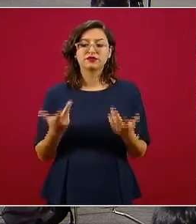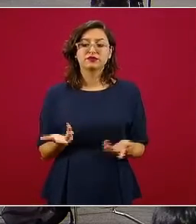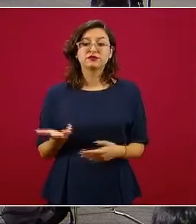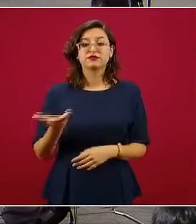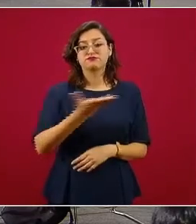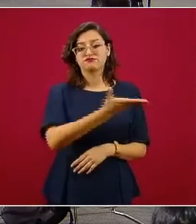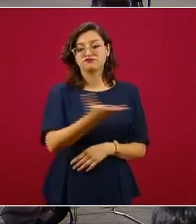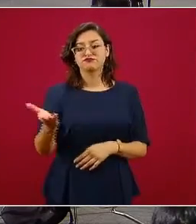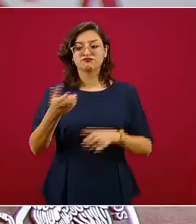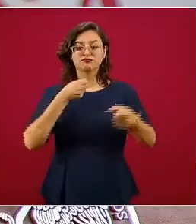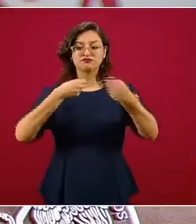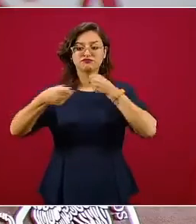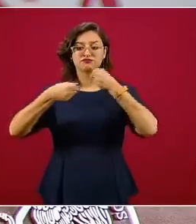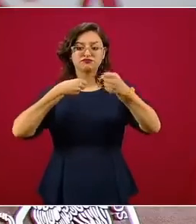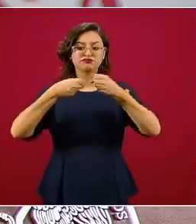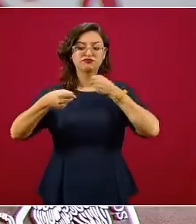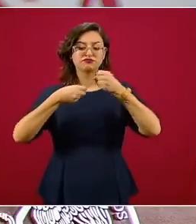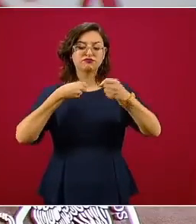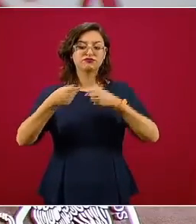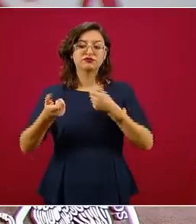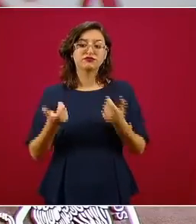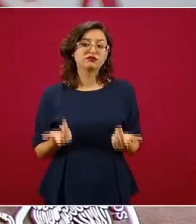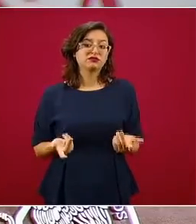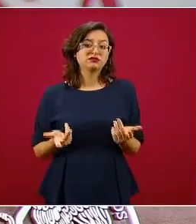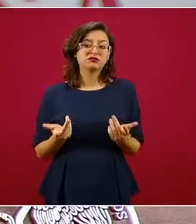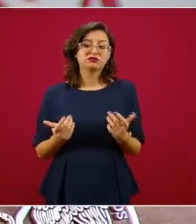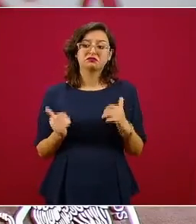ustedes. Entonces, pero ya sí,